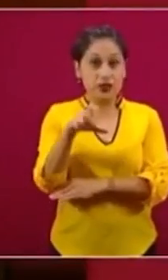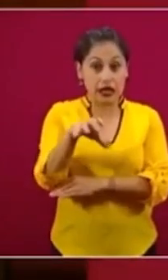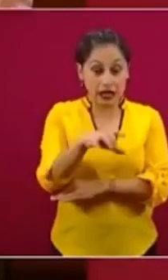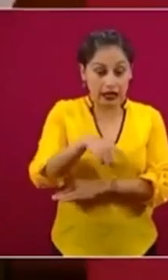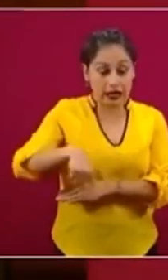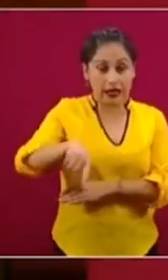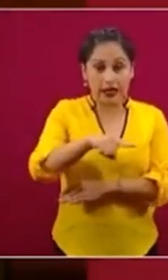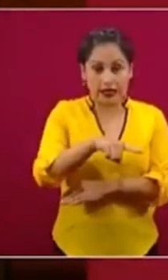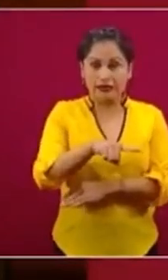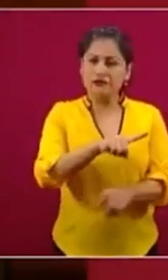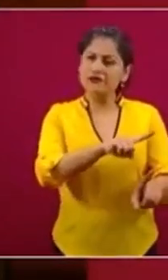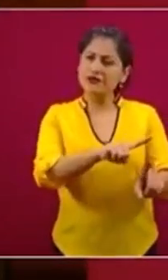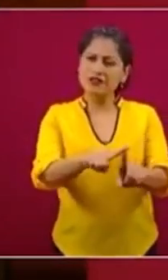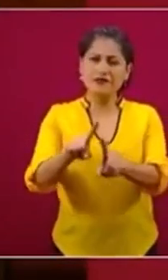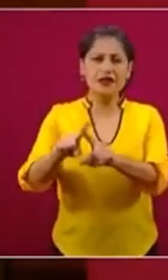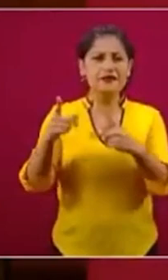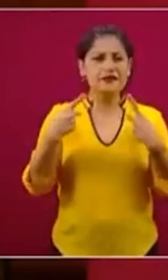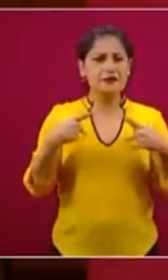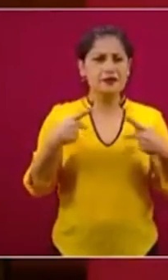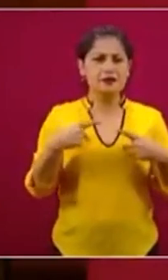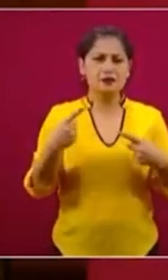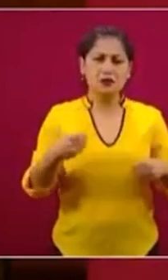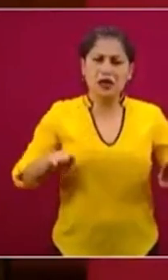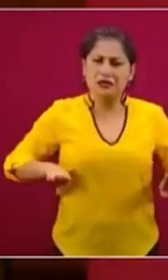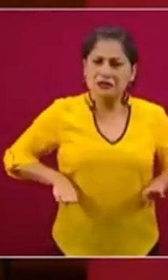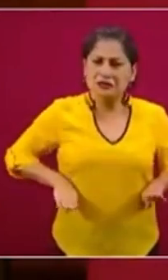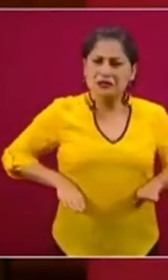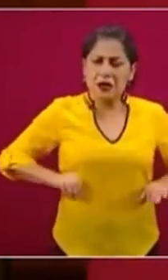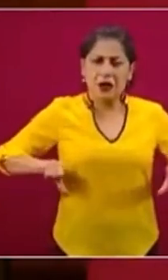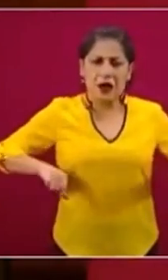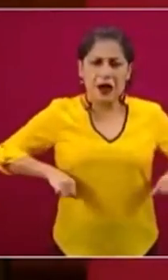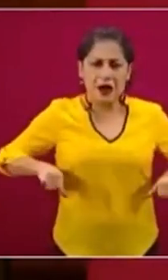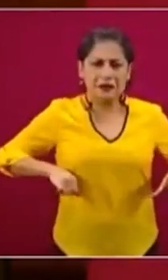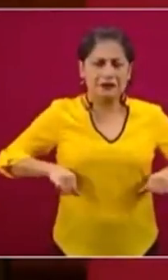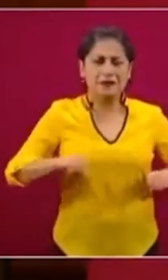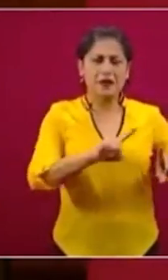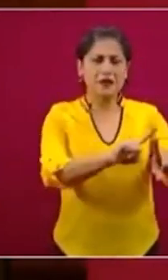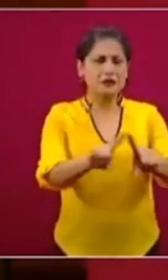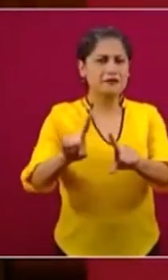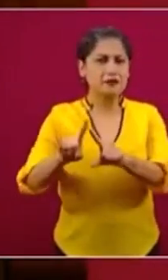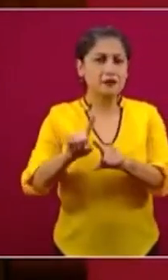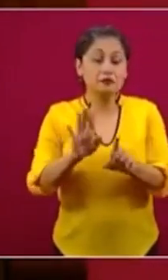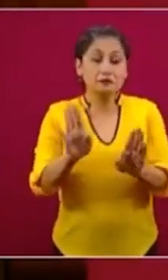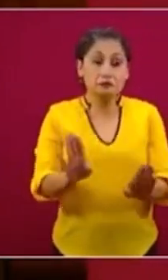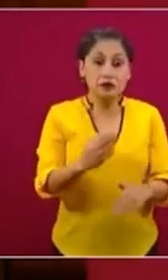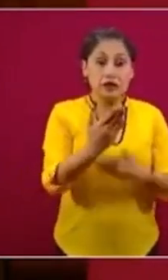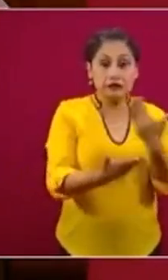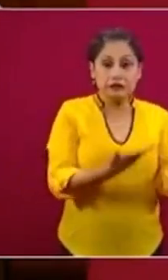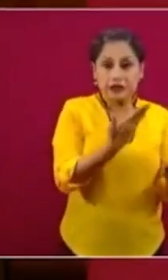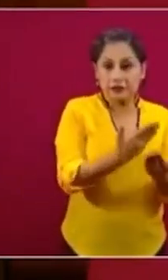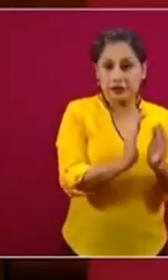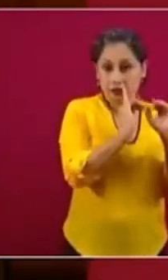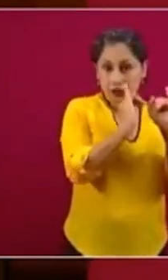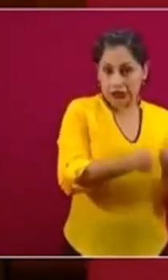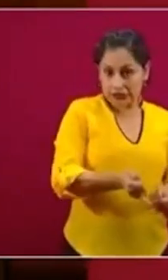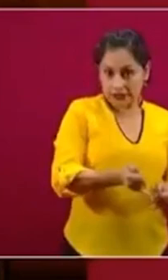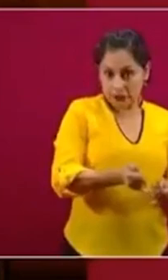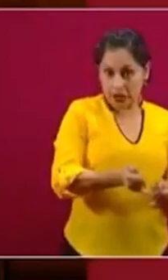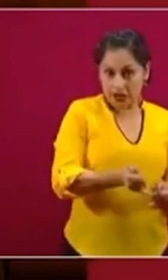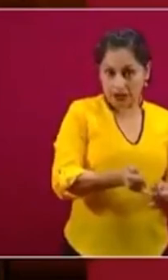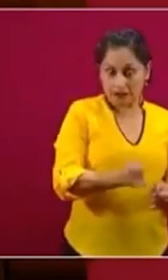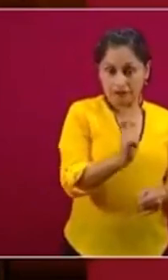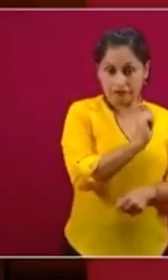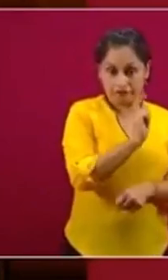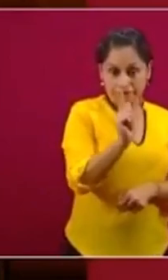es muy general porque incluye muchos servicios que van desde los servicios personales hasta los servicios a